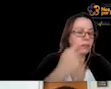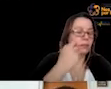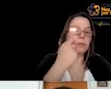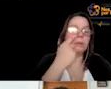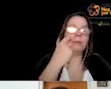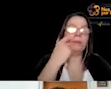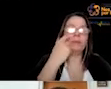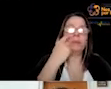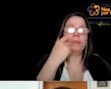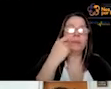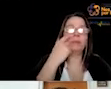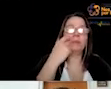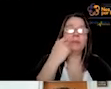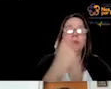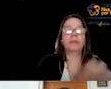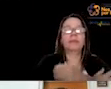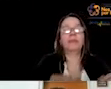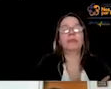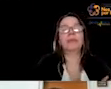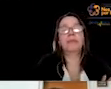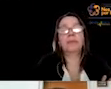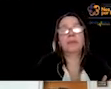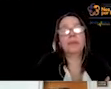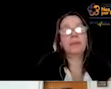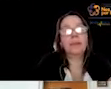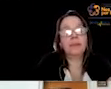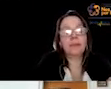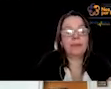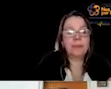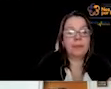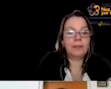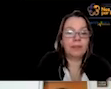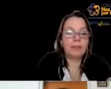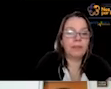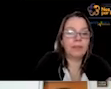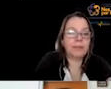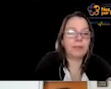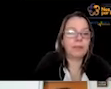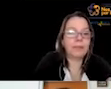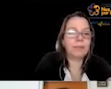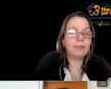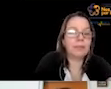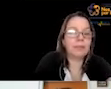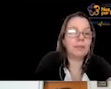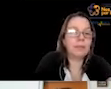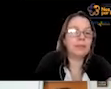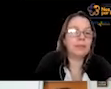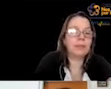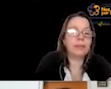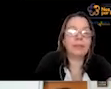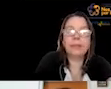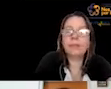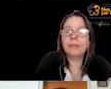es la osteoporosis, el sexo, la mujer más que el hombre, la edad, obviamente, más adultos, algunos antecedentes de enfermedad ósea, algunos